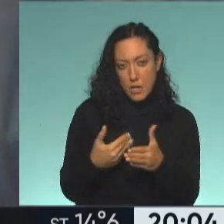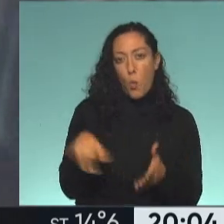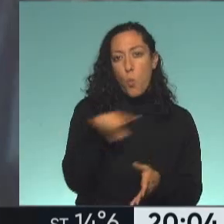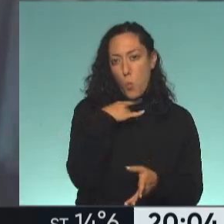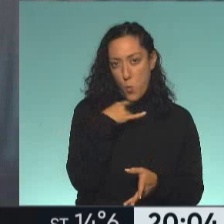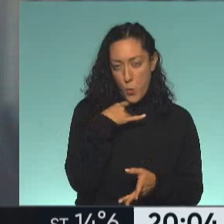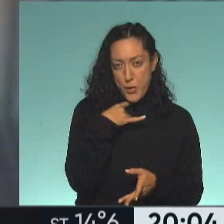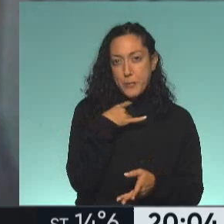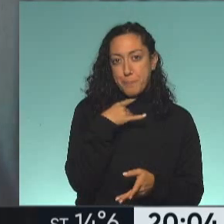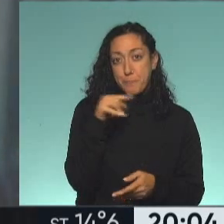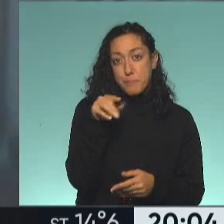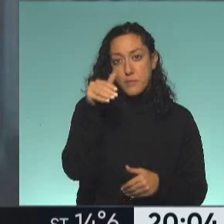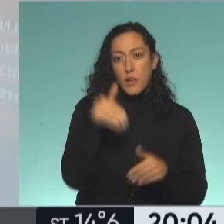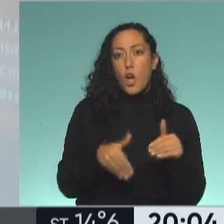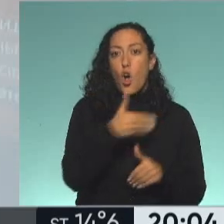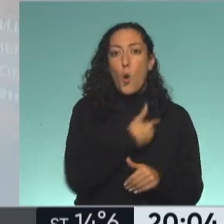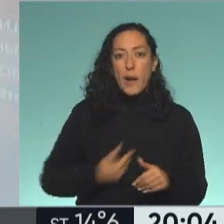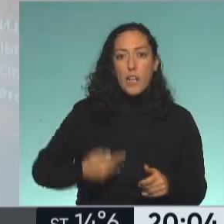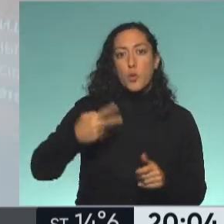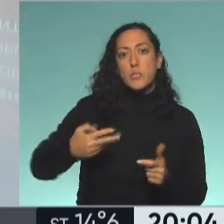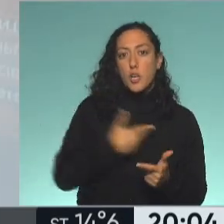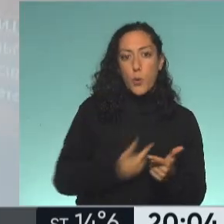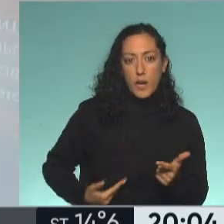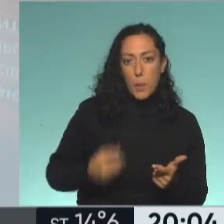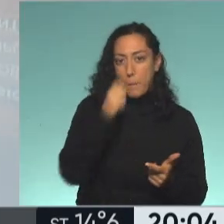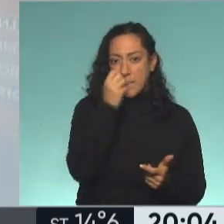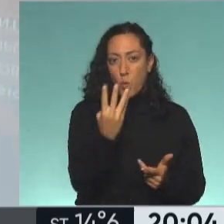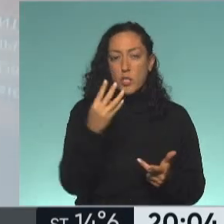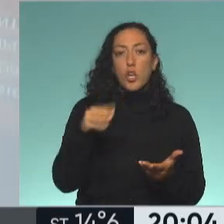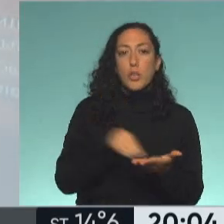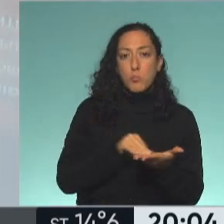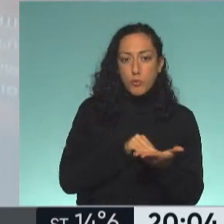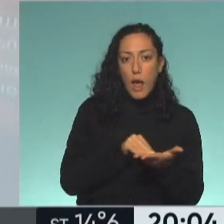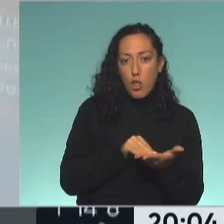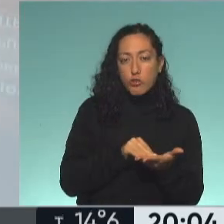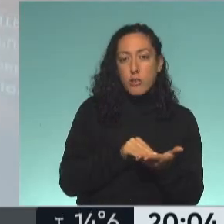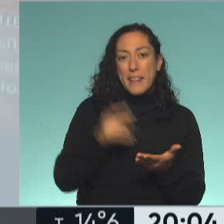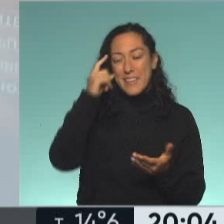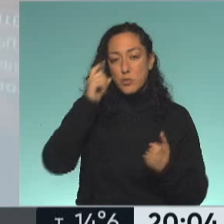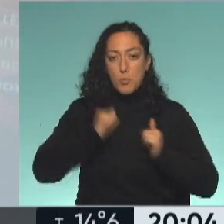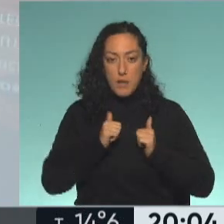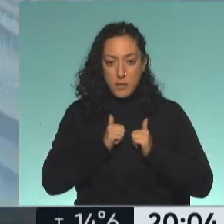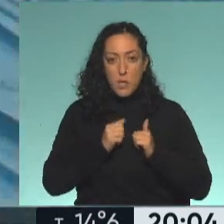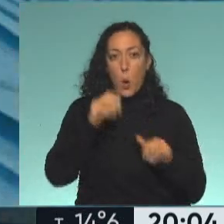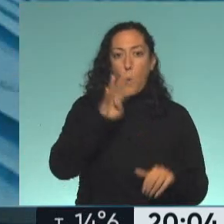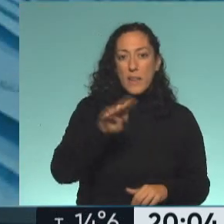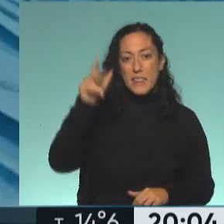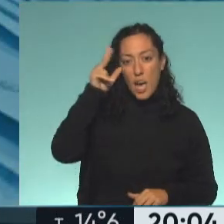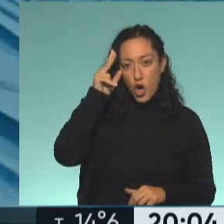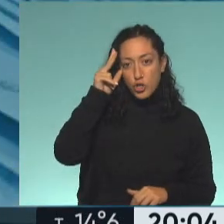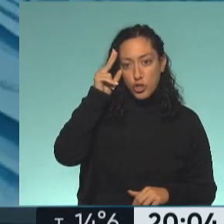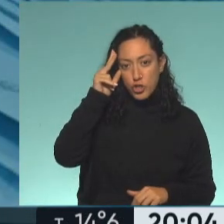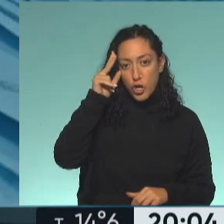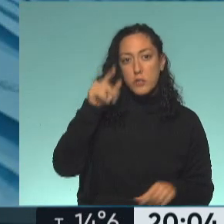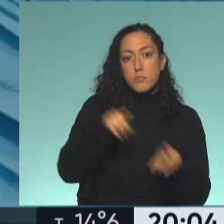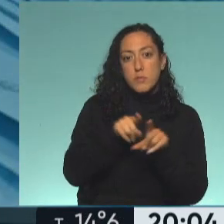Jujuy, donde se elige gobernador y vicegobernador. 24 diputados provinciales y 10 suplentes, 48